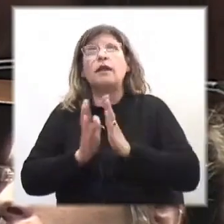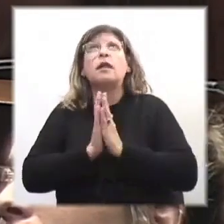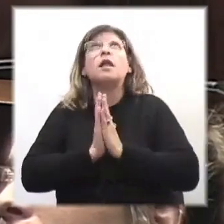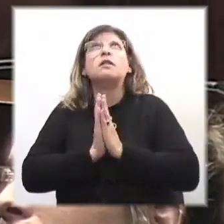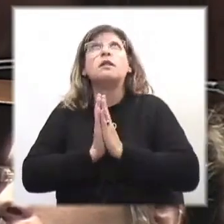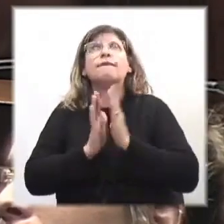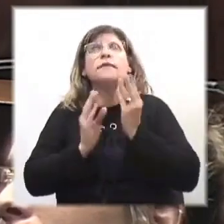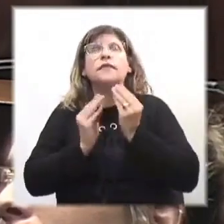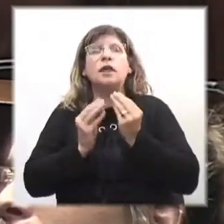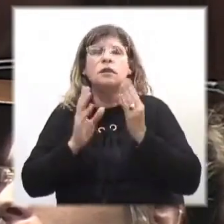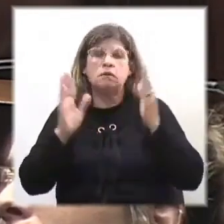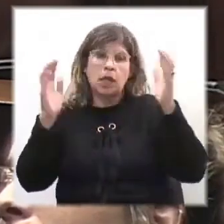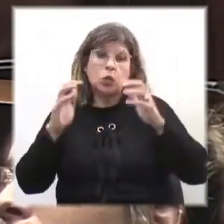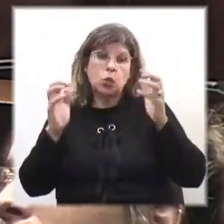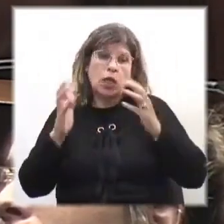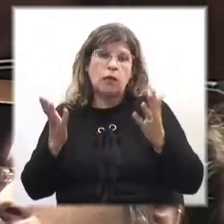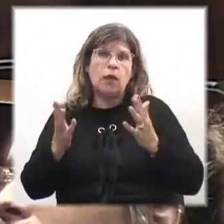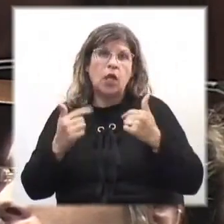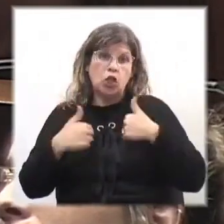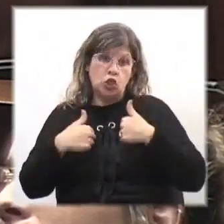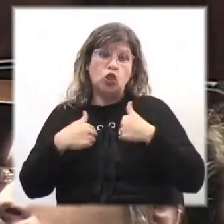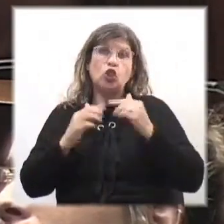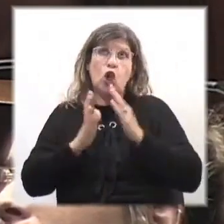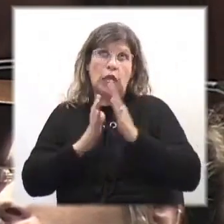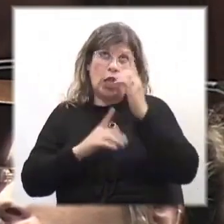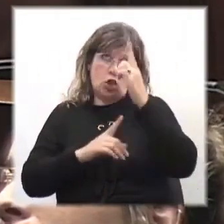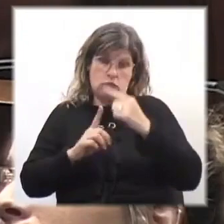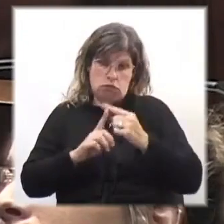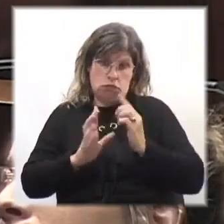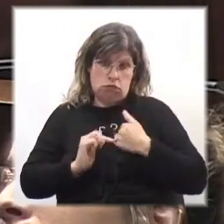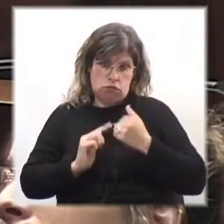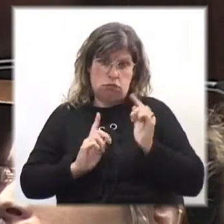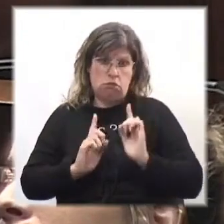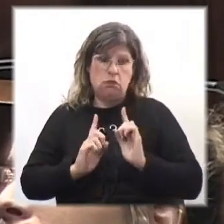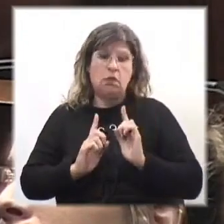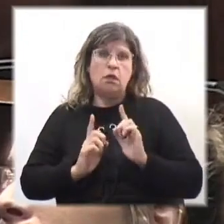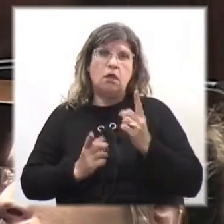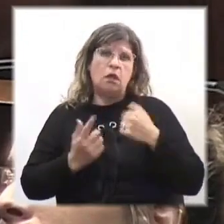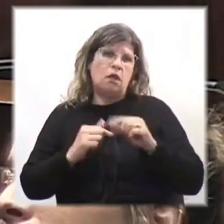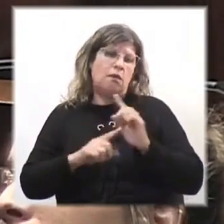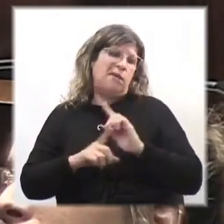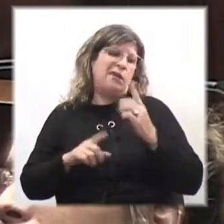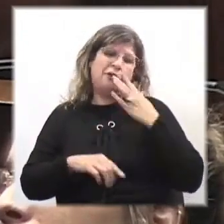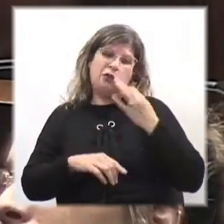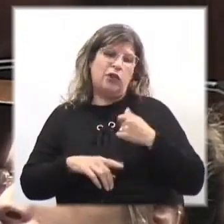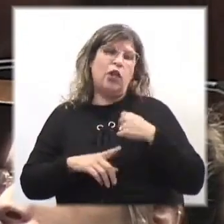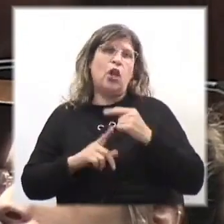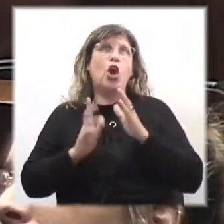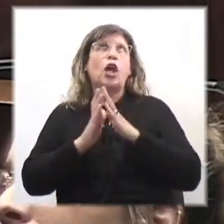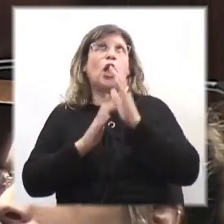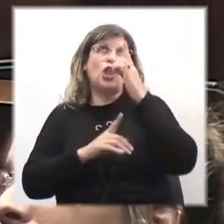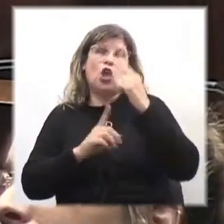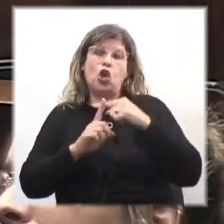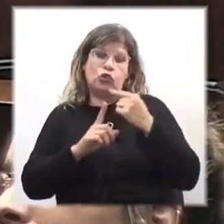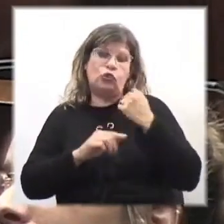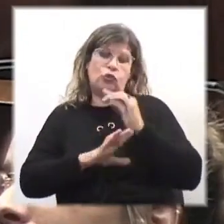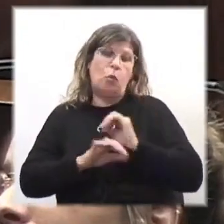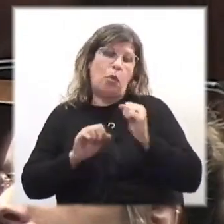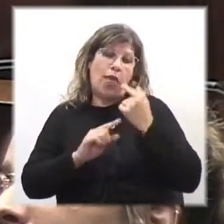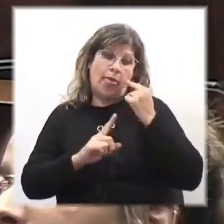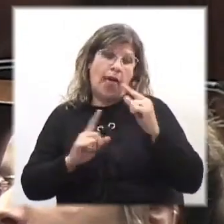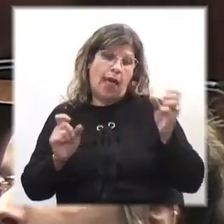ver si llueve yo soy creyente señor presidente pero no creo que Dios no pueda ayudar a hacer